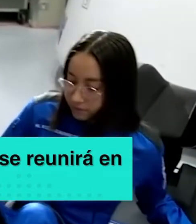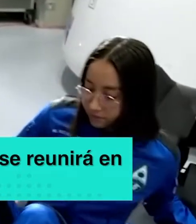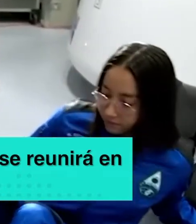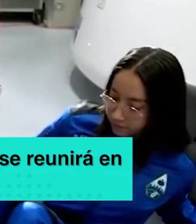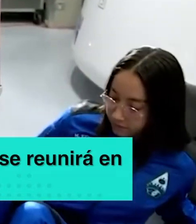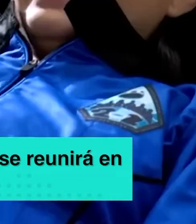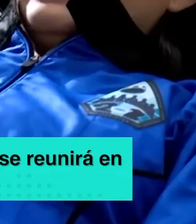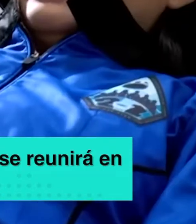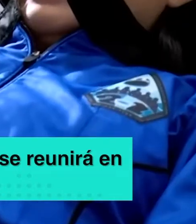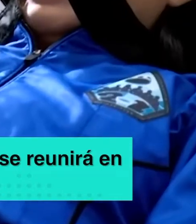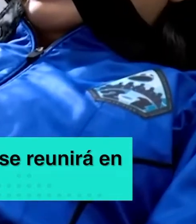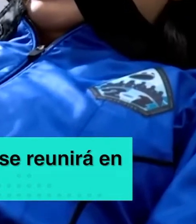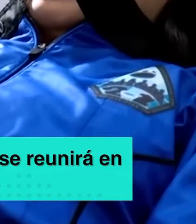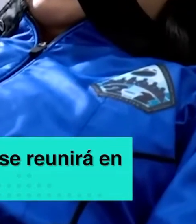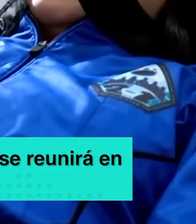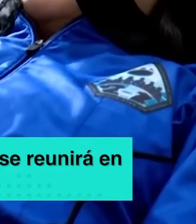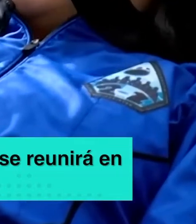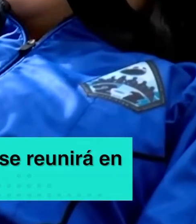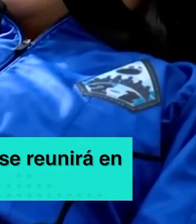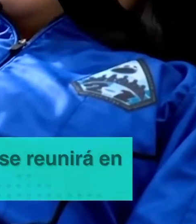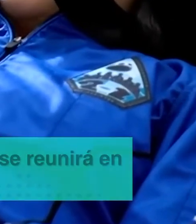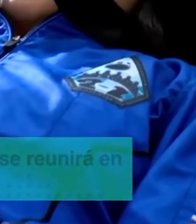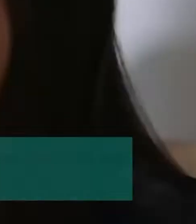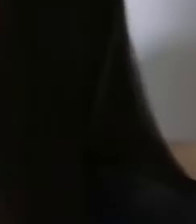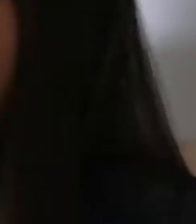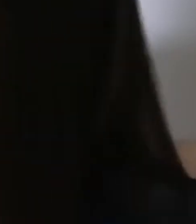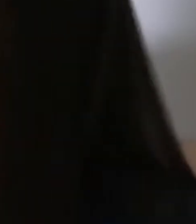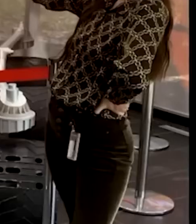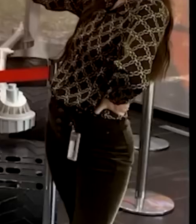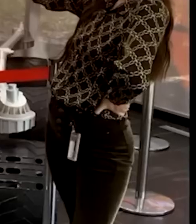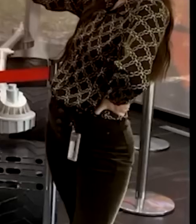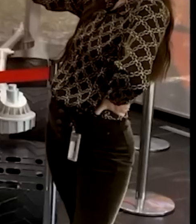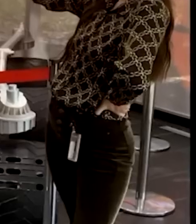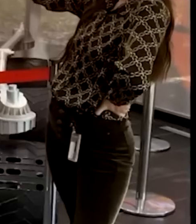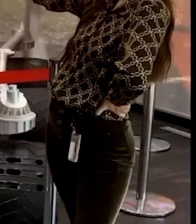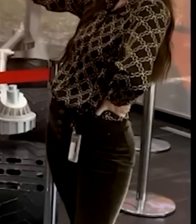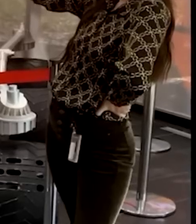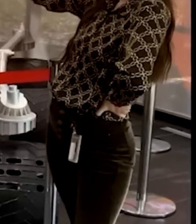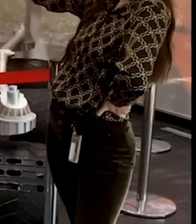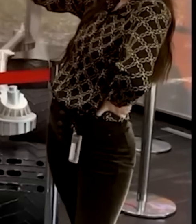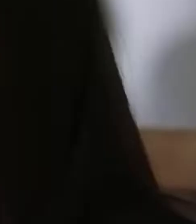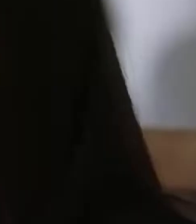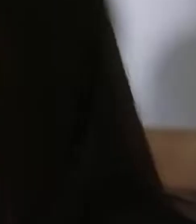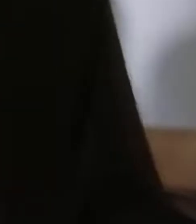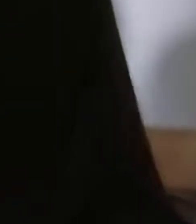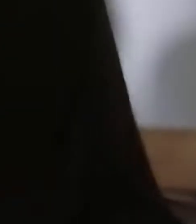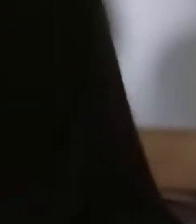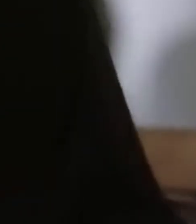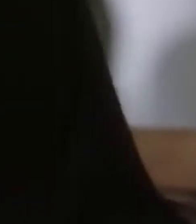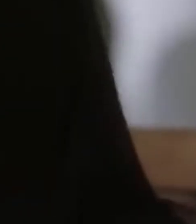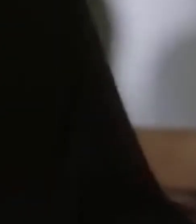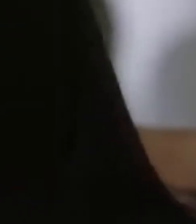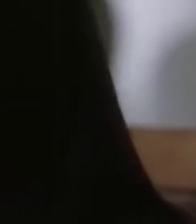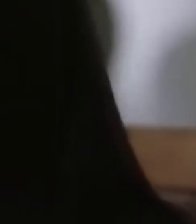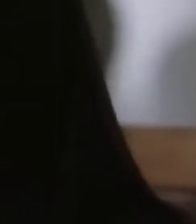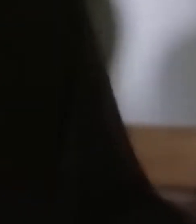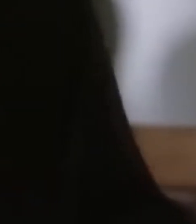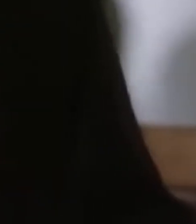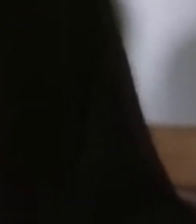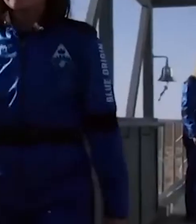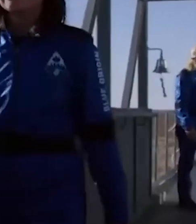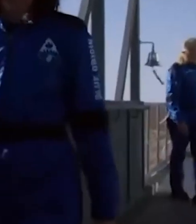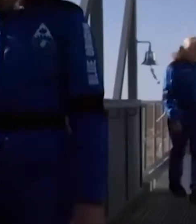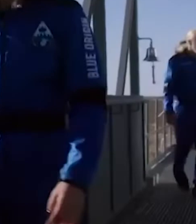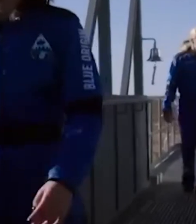que viajó hace unas semanas al espacio. Indicó que estará de visita en México y la van a recibir, por lo que dijo que le da muchísimo